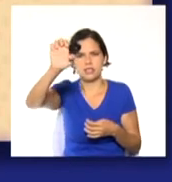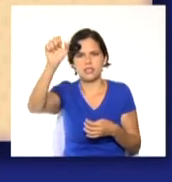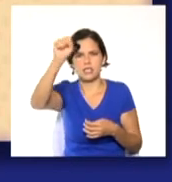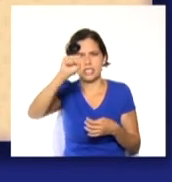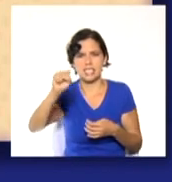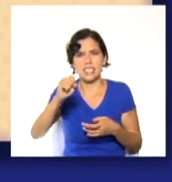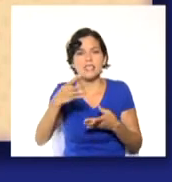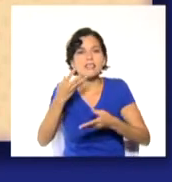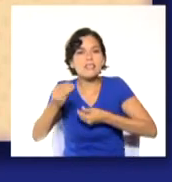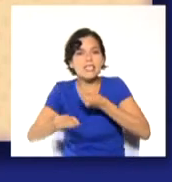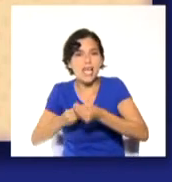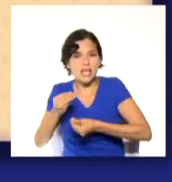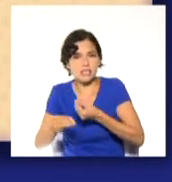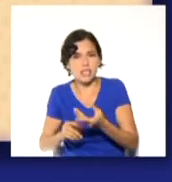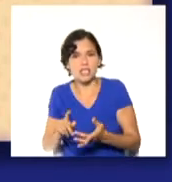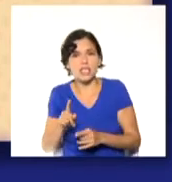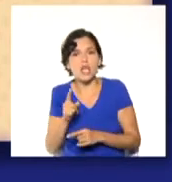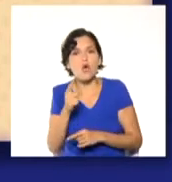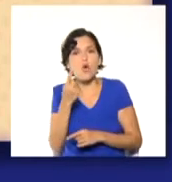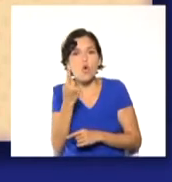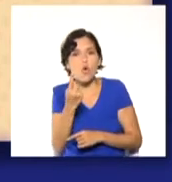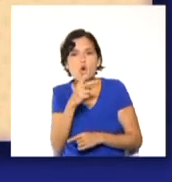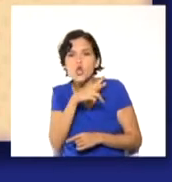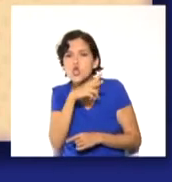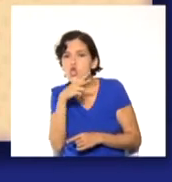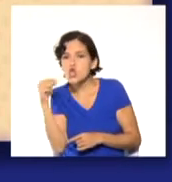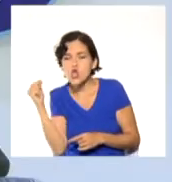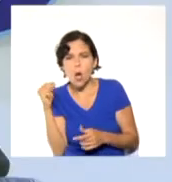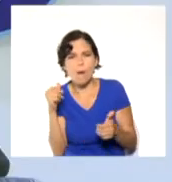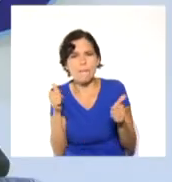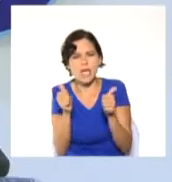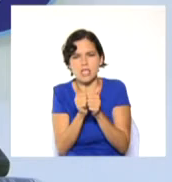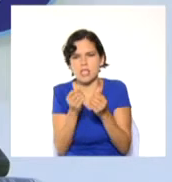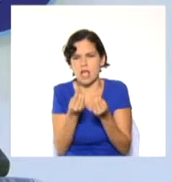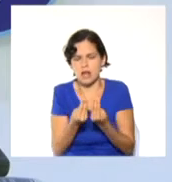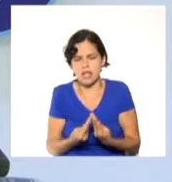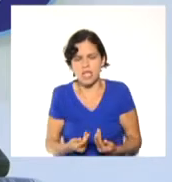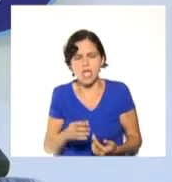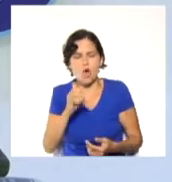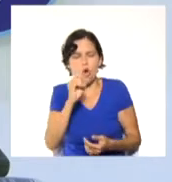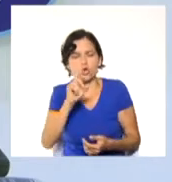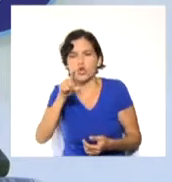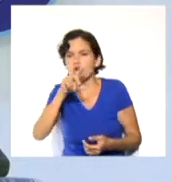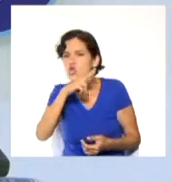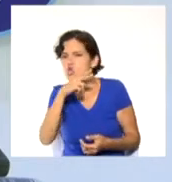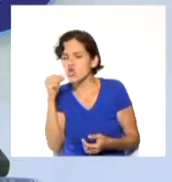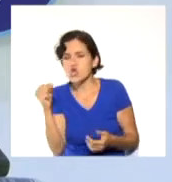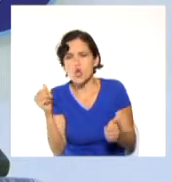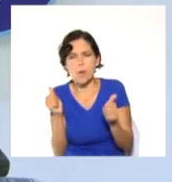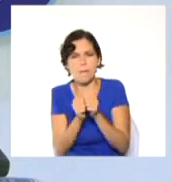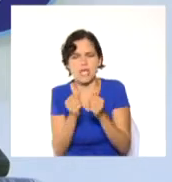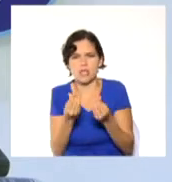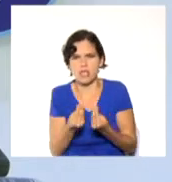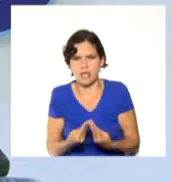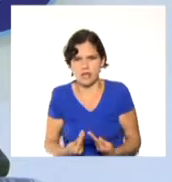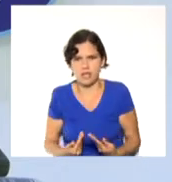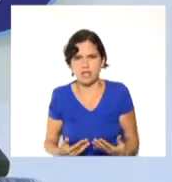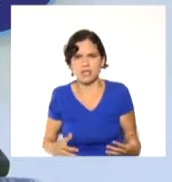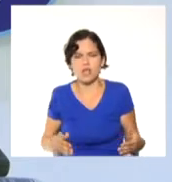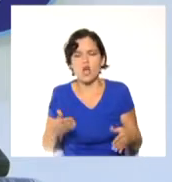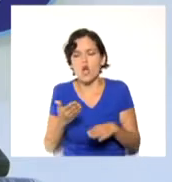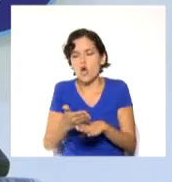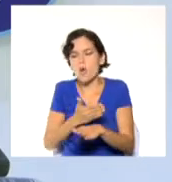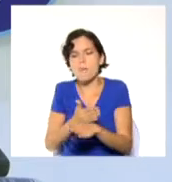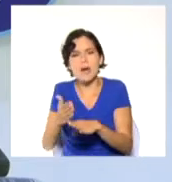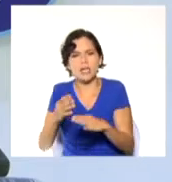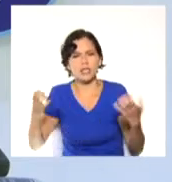metal y otro no metal, donde comparten mutuamente electrones y se forma un enlace. Ese enlace es